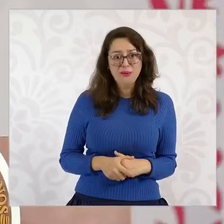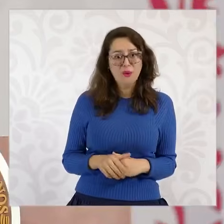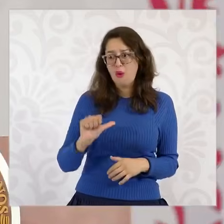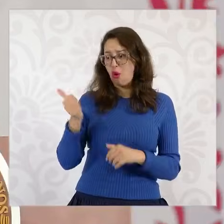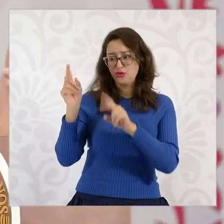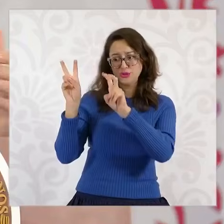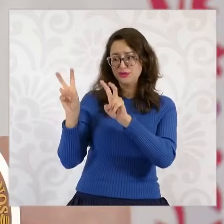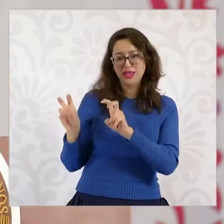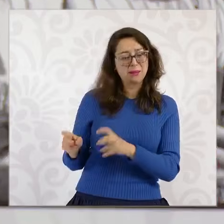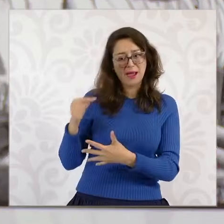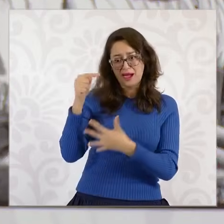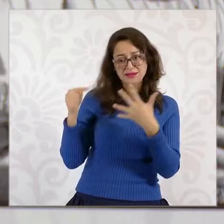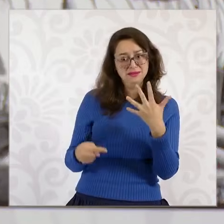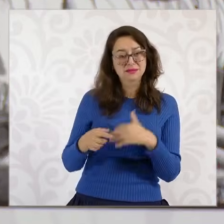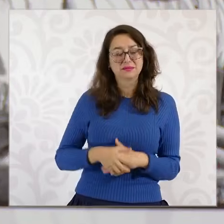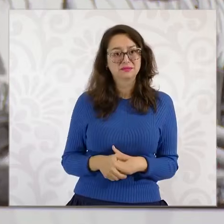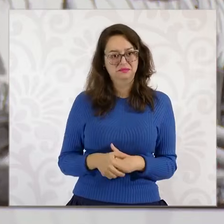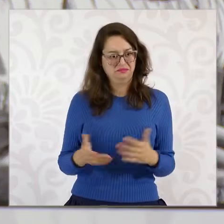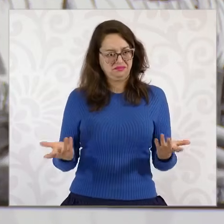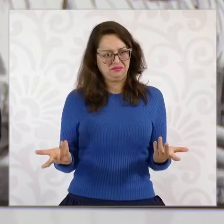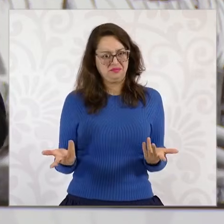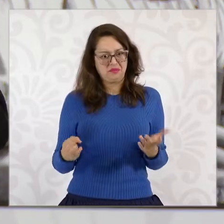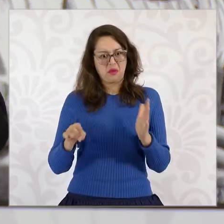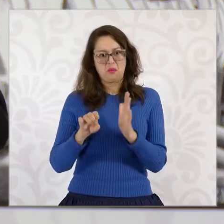No se diga las ciudades,